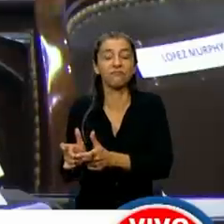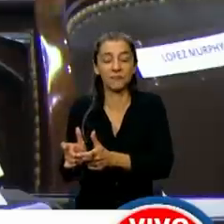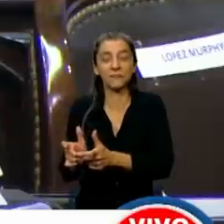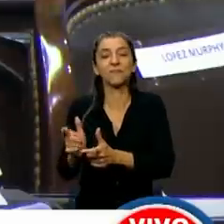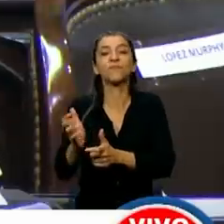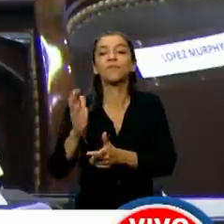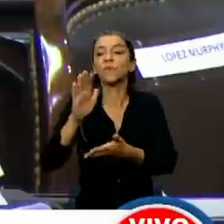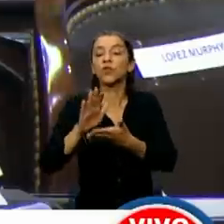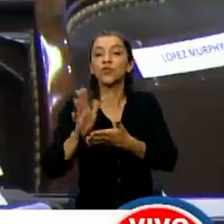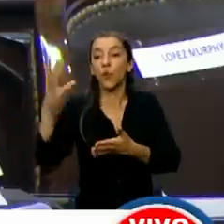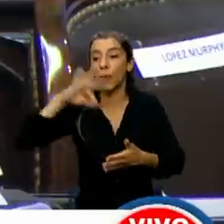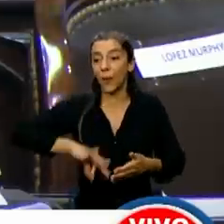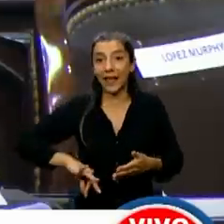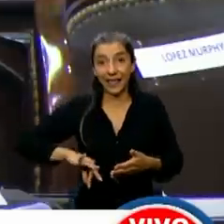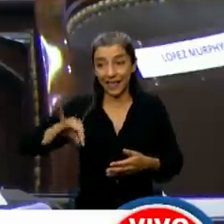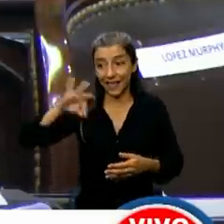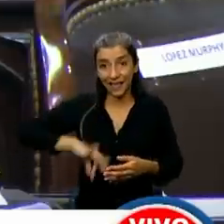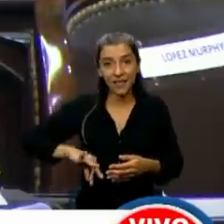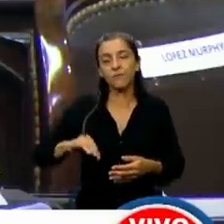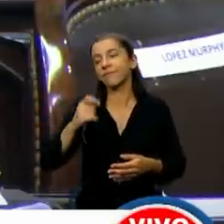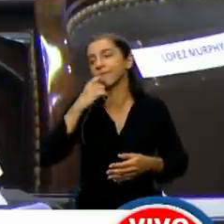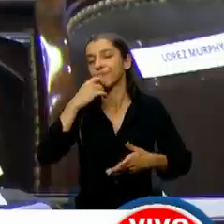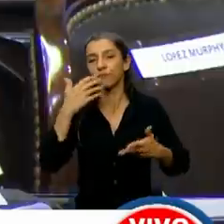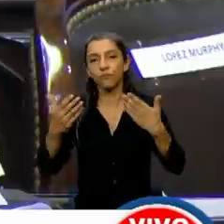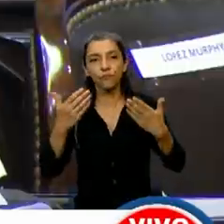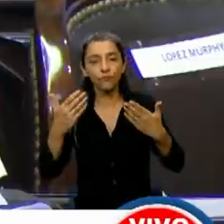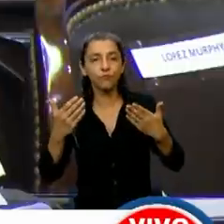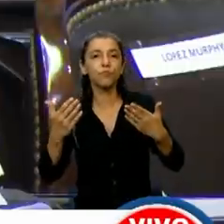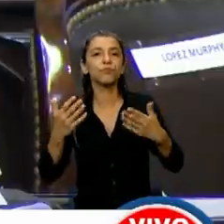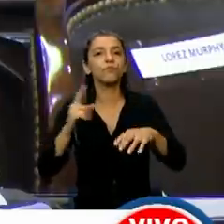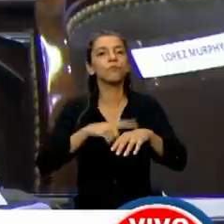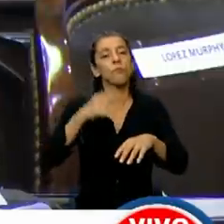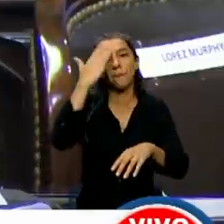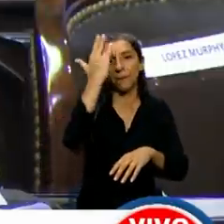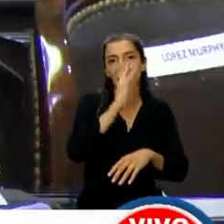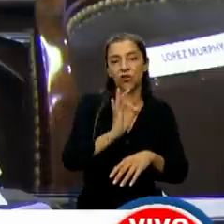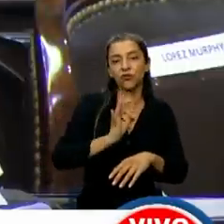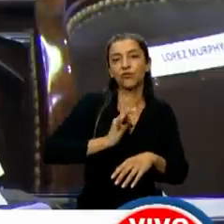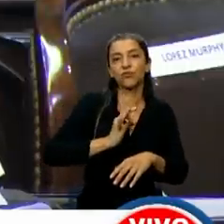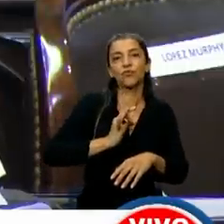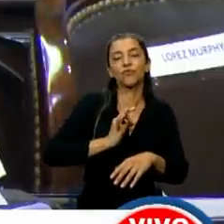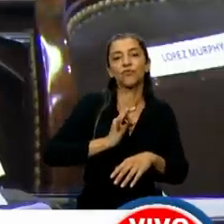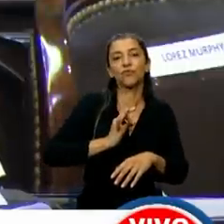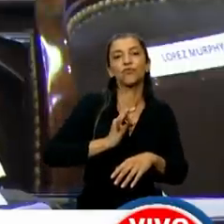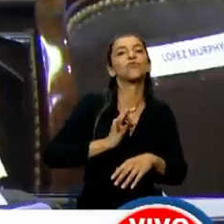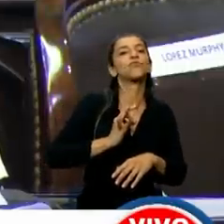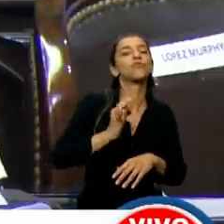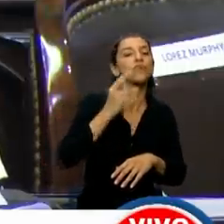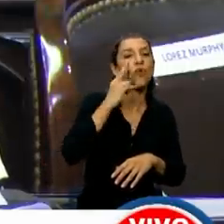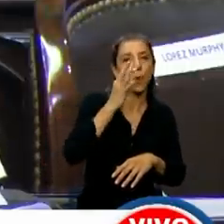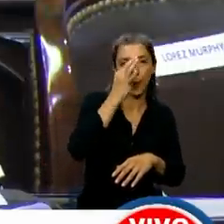ingresos jubilatorios si uno compara por ejemplo los haberes de marzo del 2020 con marzo del